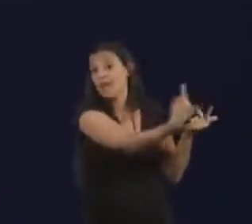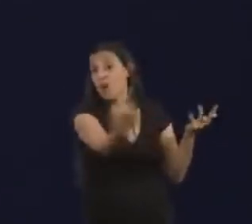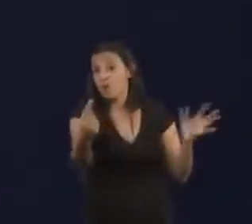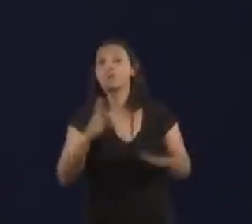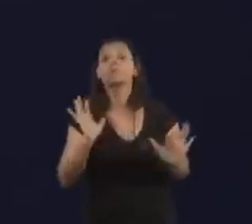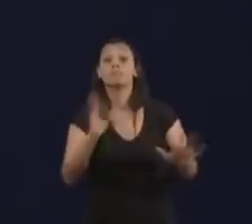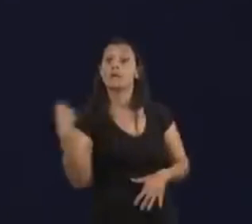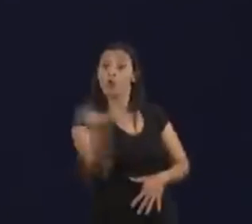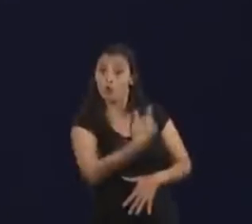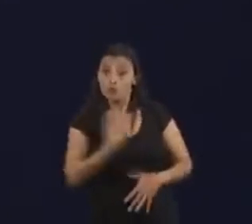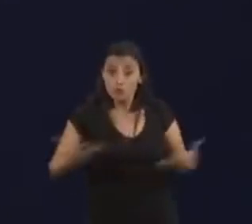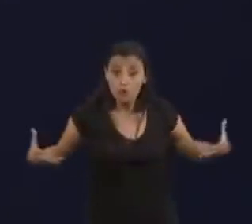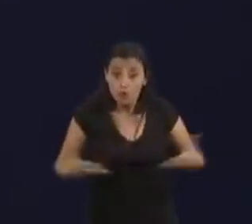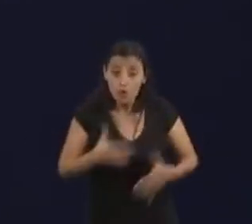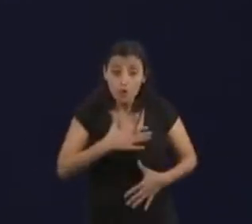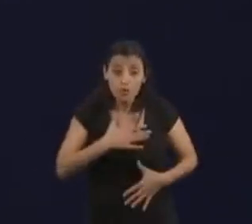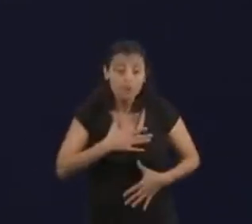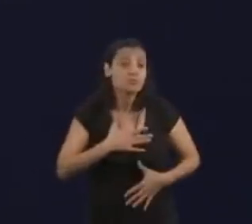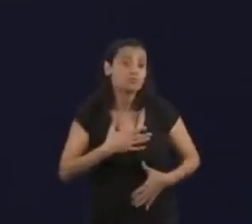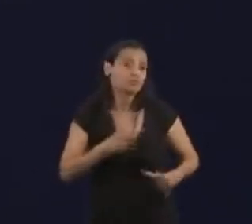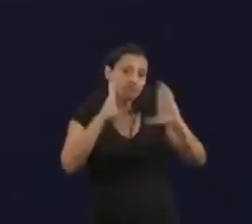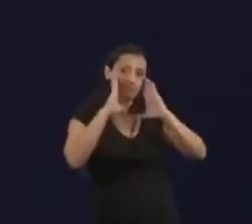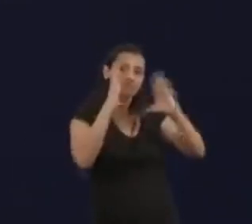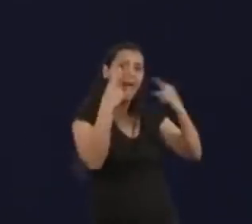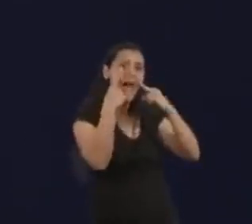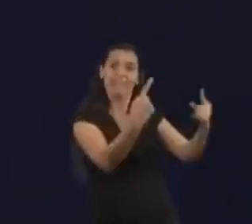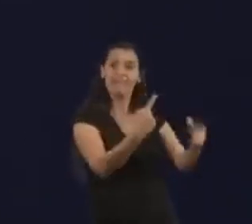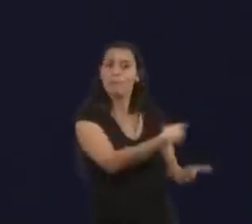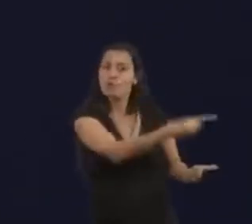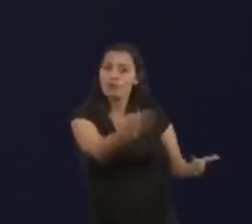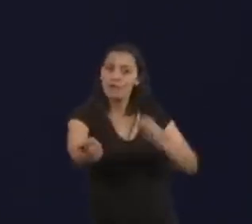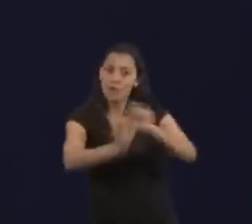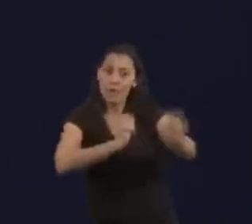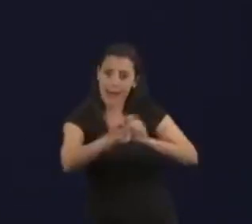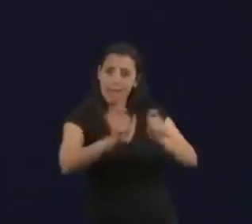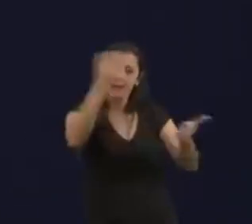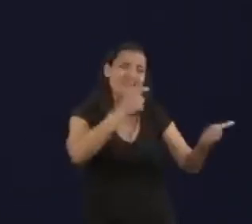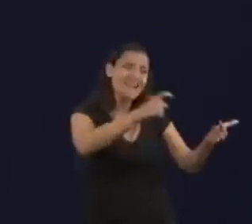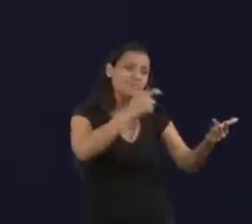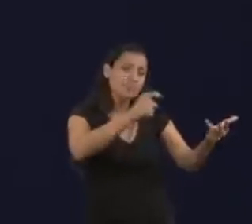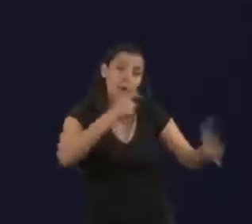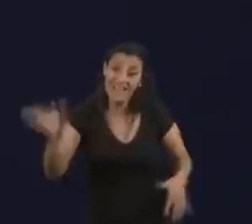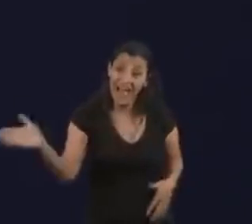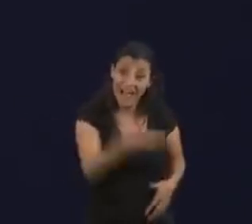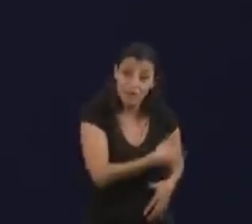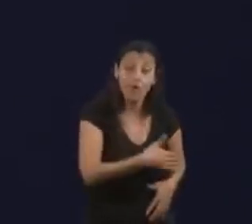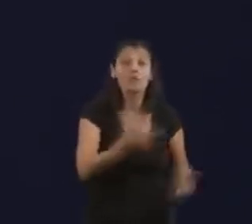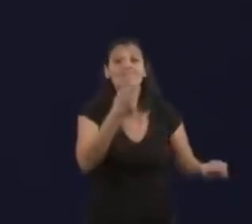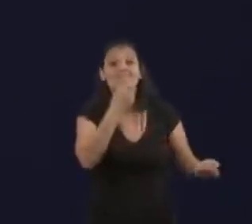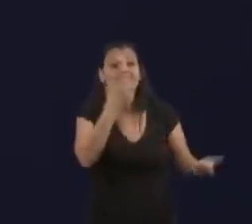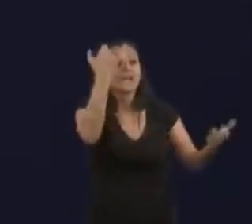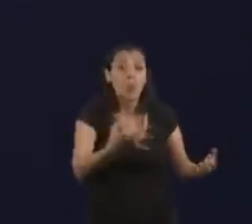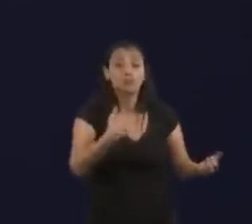nosotros emos a toda la prensa Tratamos de contestar todo y lo que no Tratamos de averiguarlo y